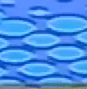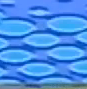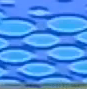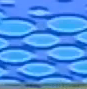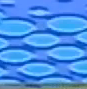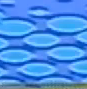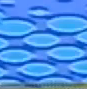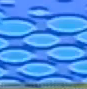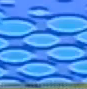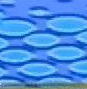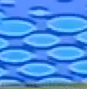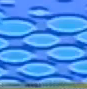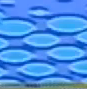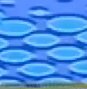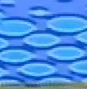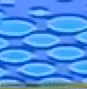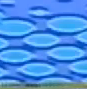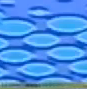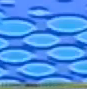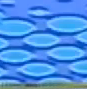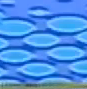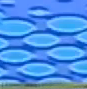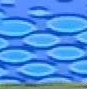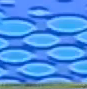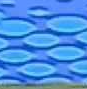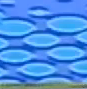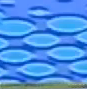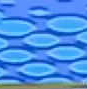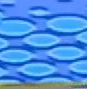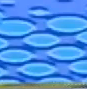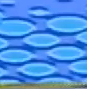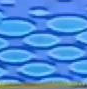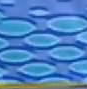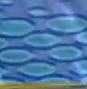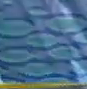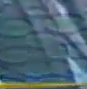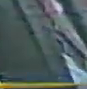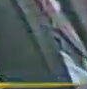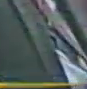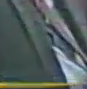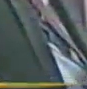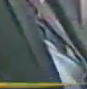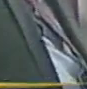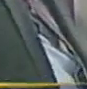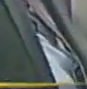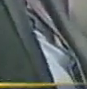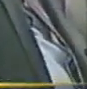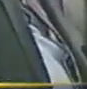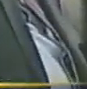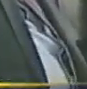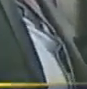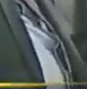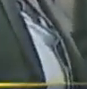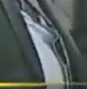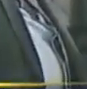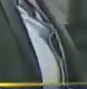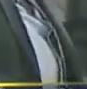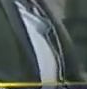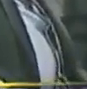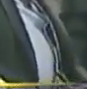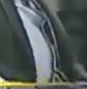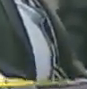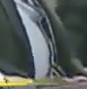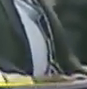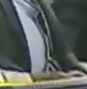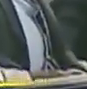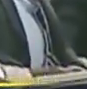y favorecer su reanimación. En cuarto lugar, el sector exportaciones y las nuevas fuentes de divisas. Porque si el